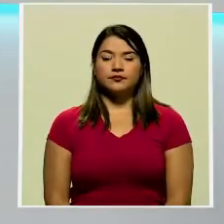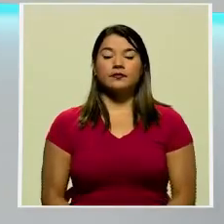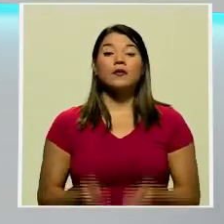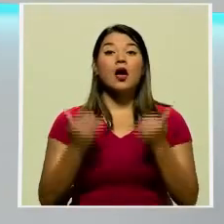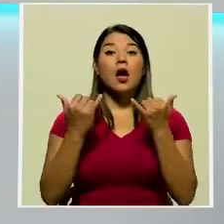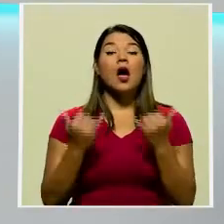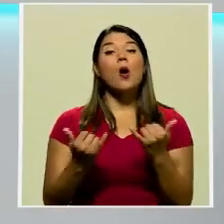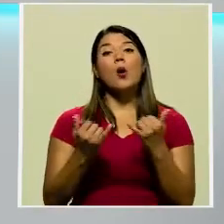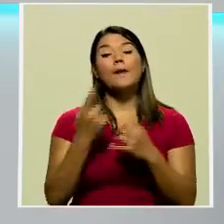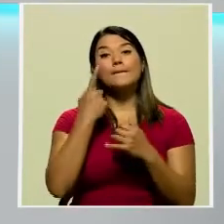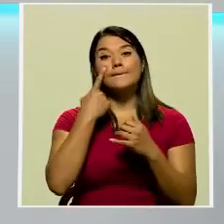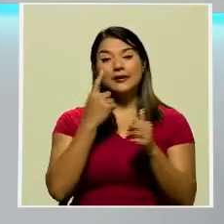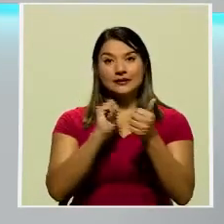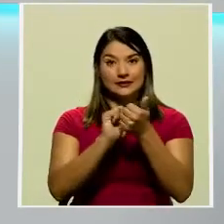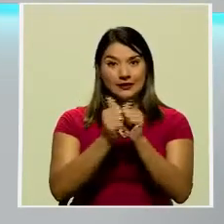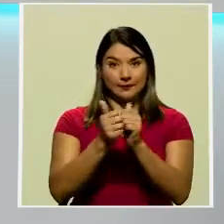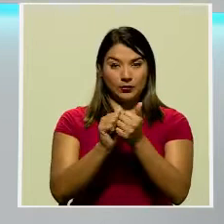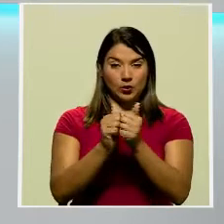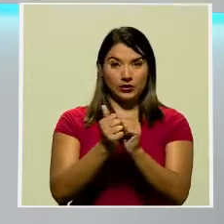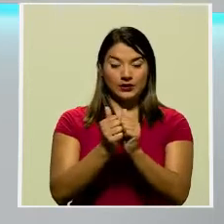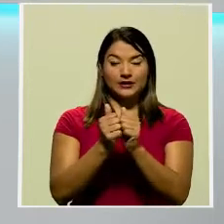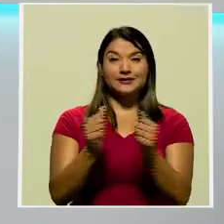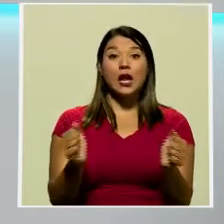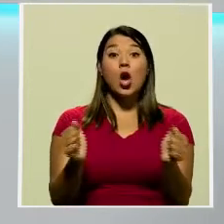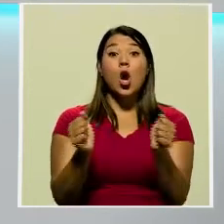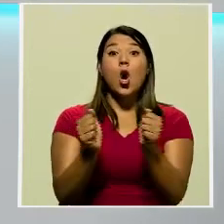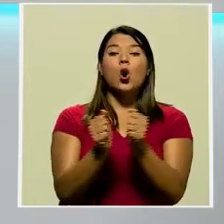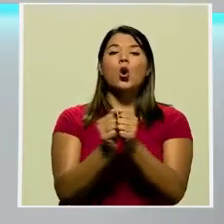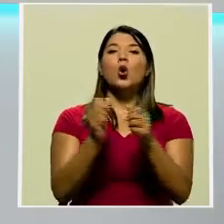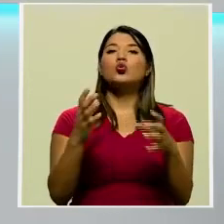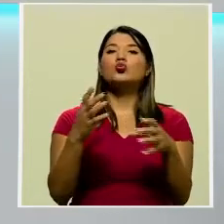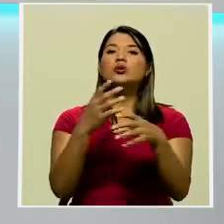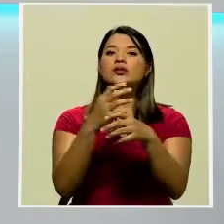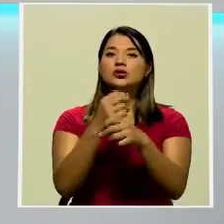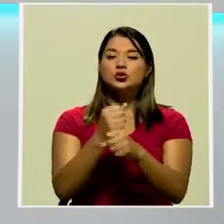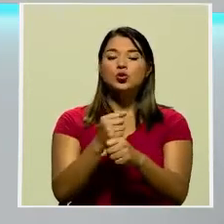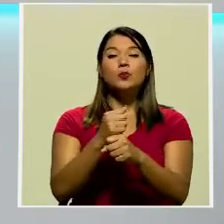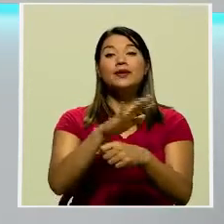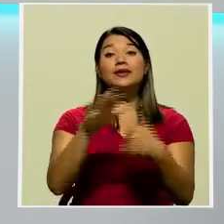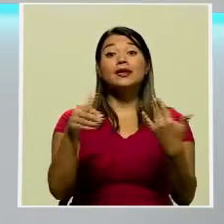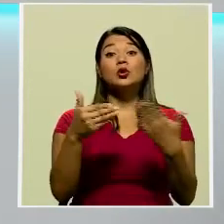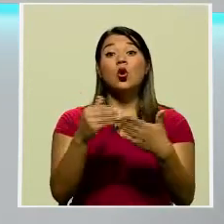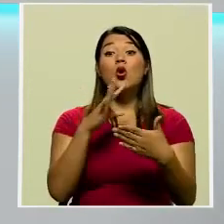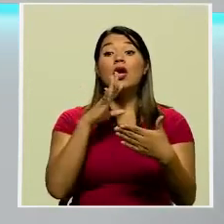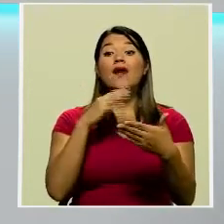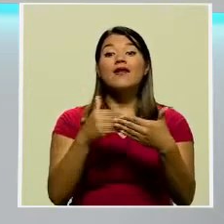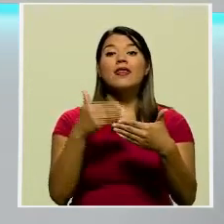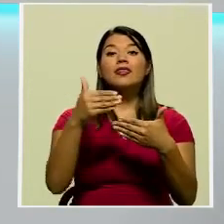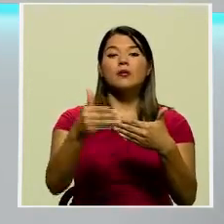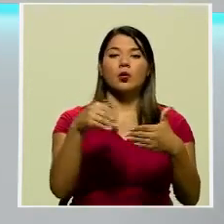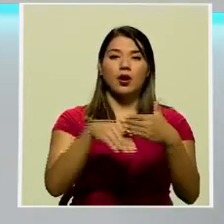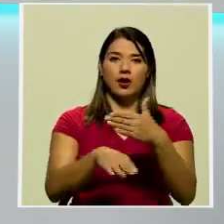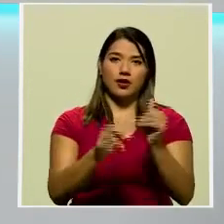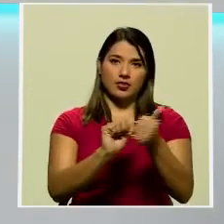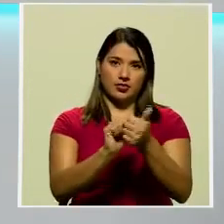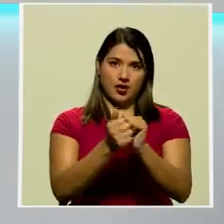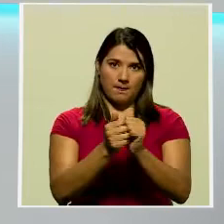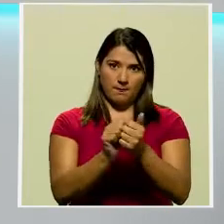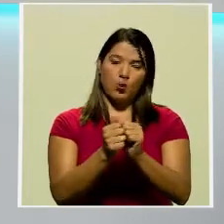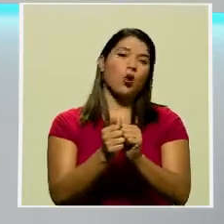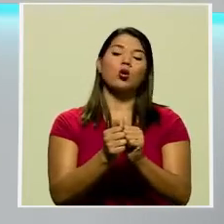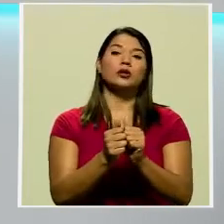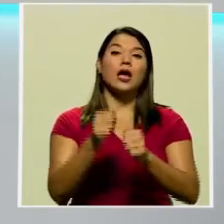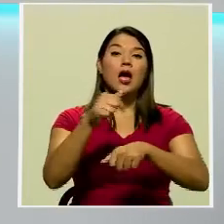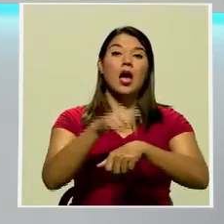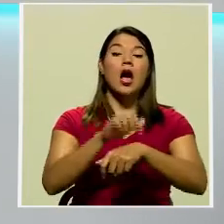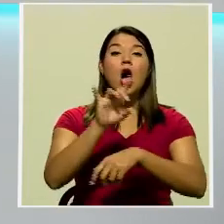Vamos ahora a los deportes con un adelanto de lo que vamos a tener en Deportivas del 13 en unos minutos a